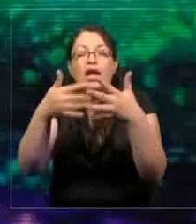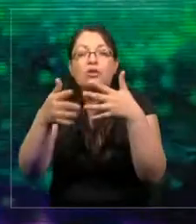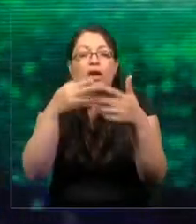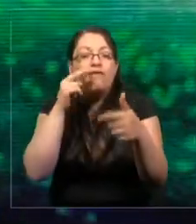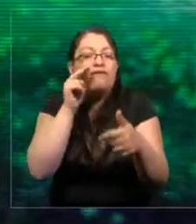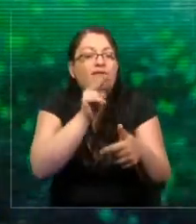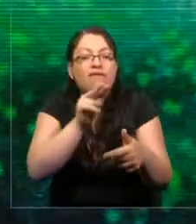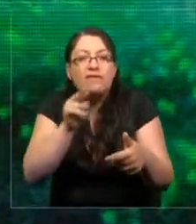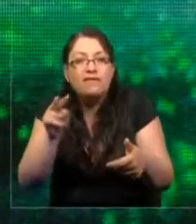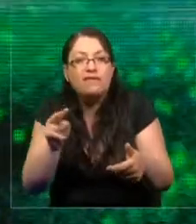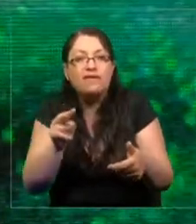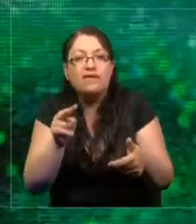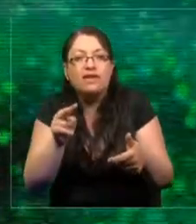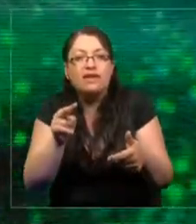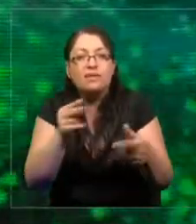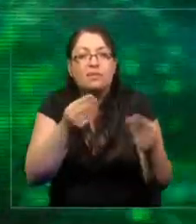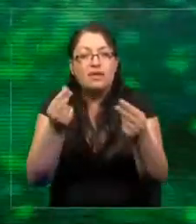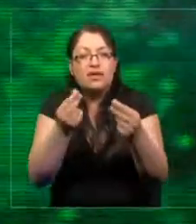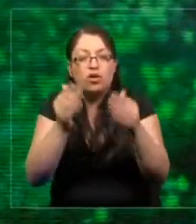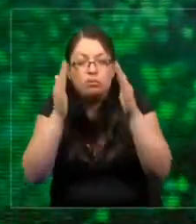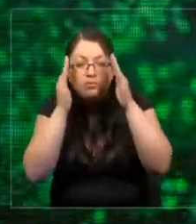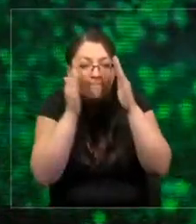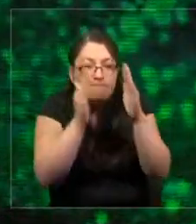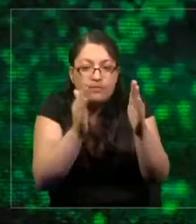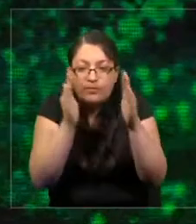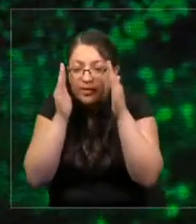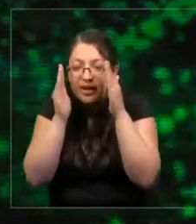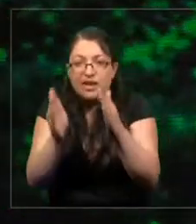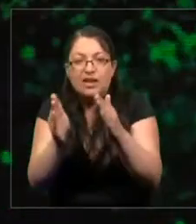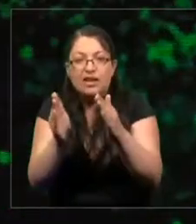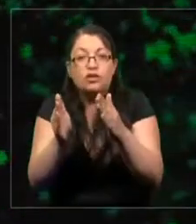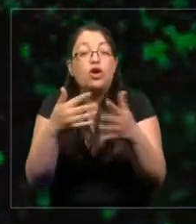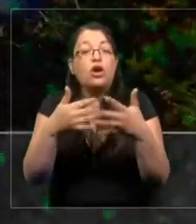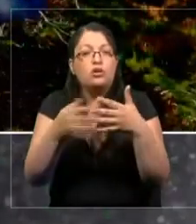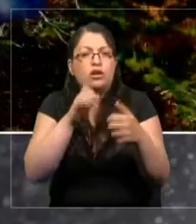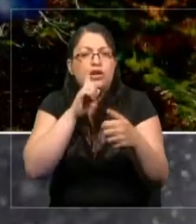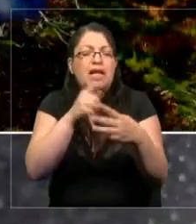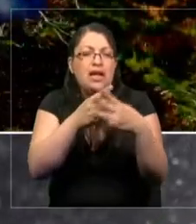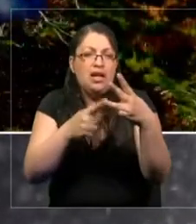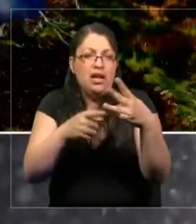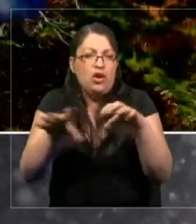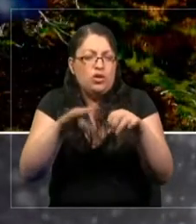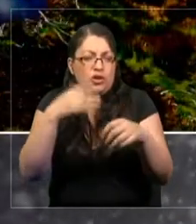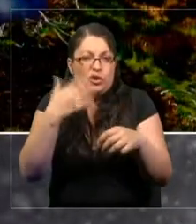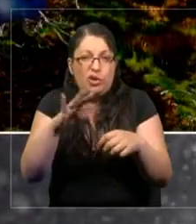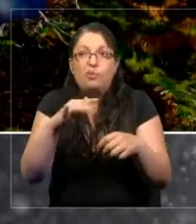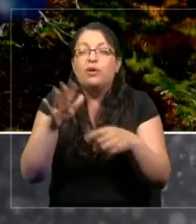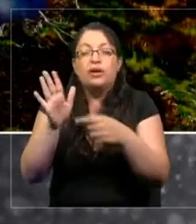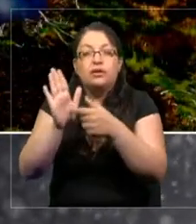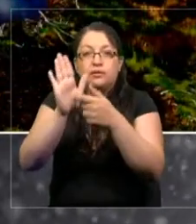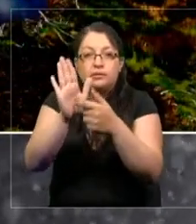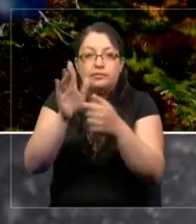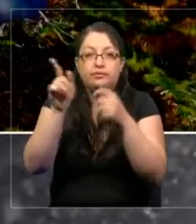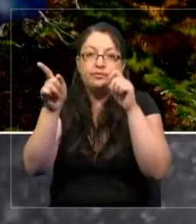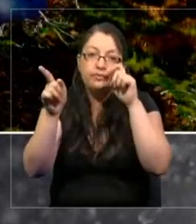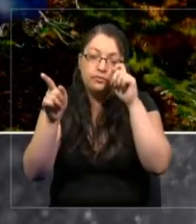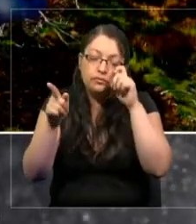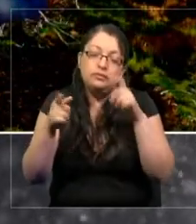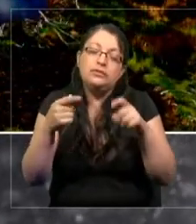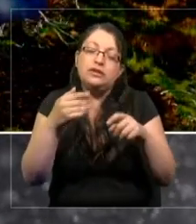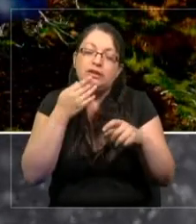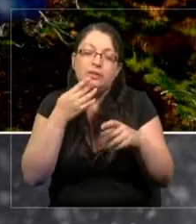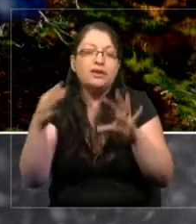ella no tiene tres cosas que son relevantes y que yo traigo a la mano y que comparte plenamente